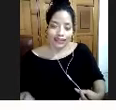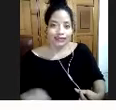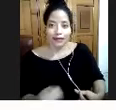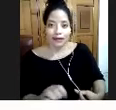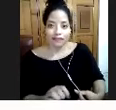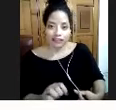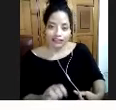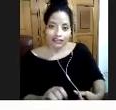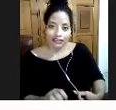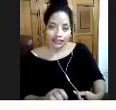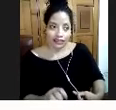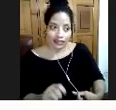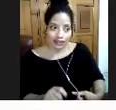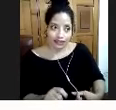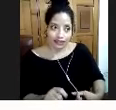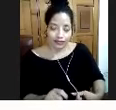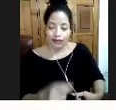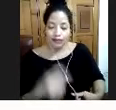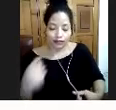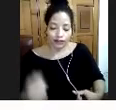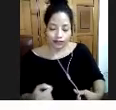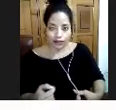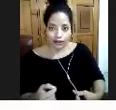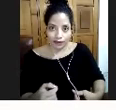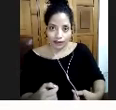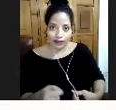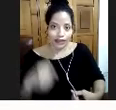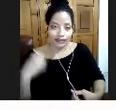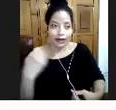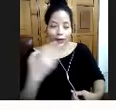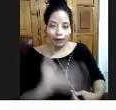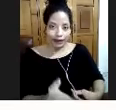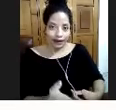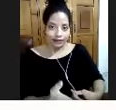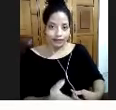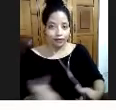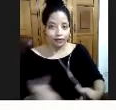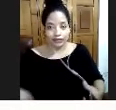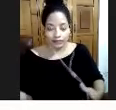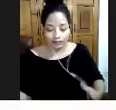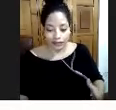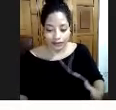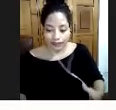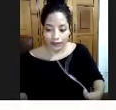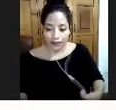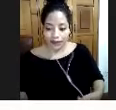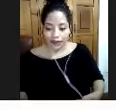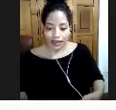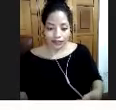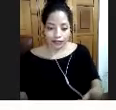ataque que se llama phishing, que en inglés o traducción al español es pescar, ¿no? Así se